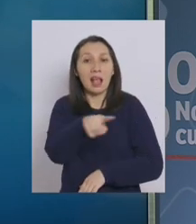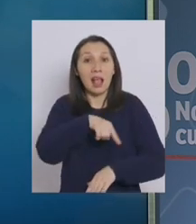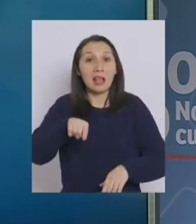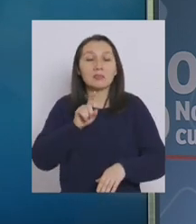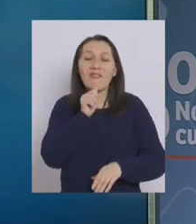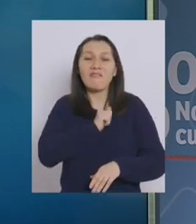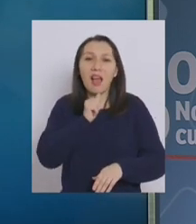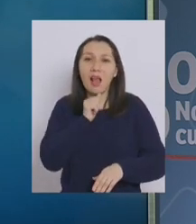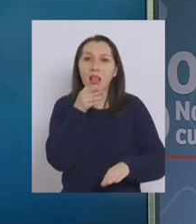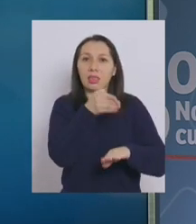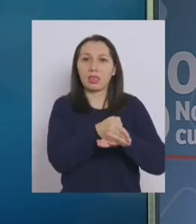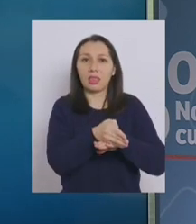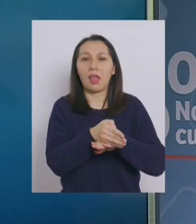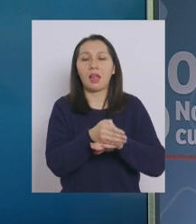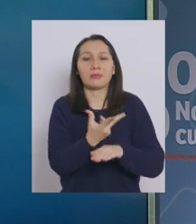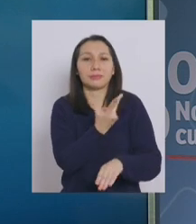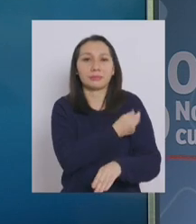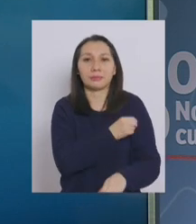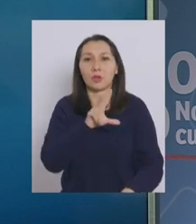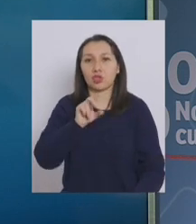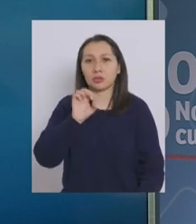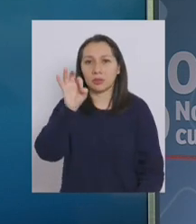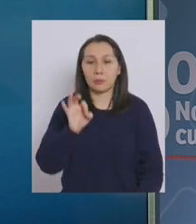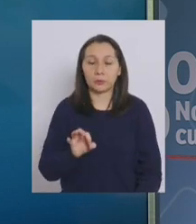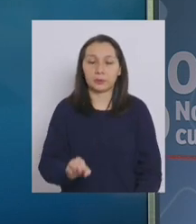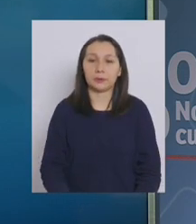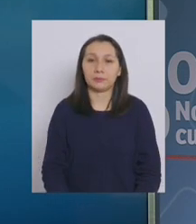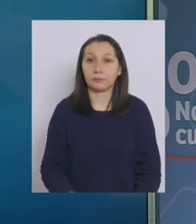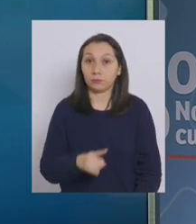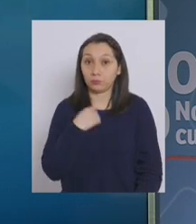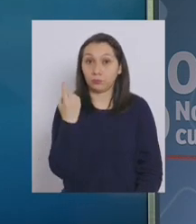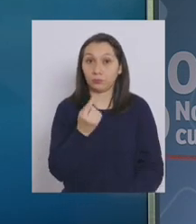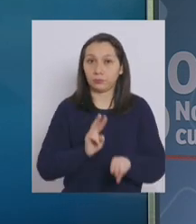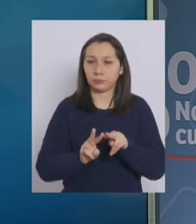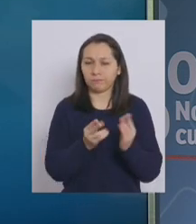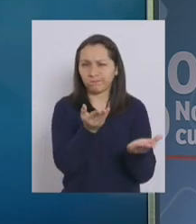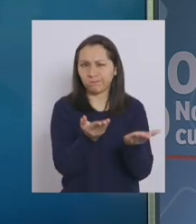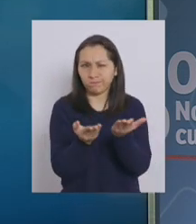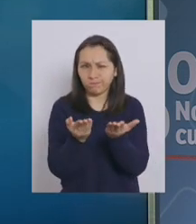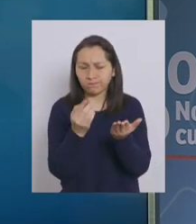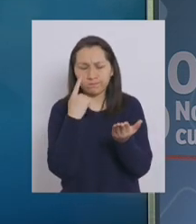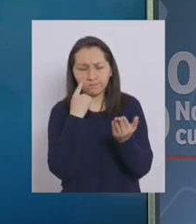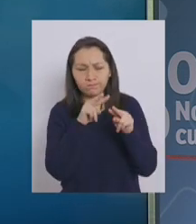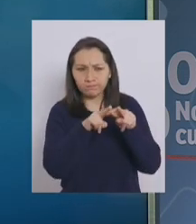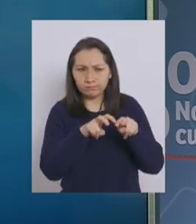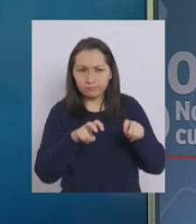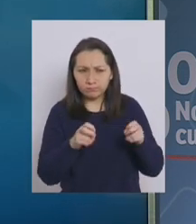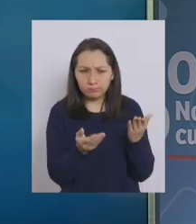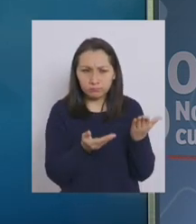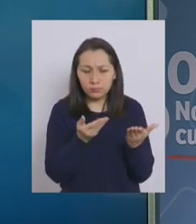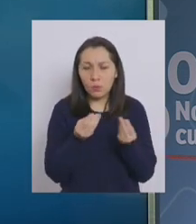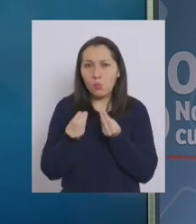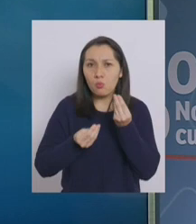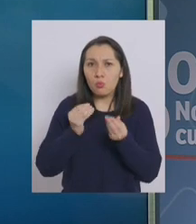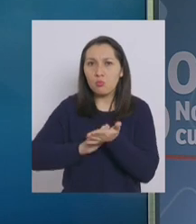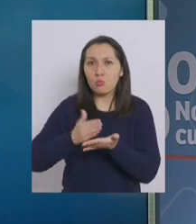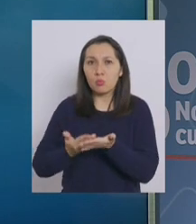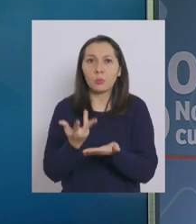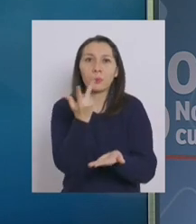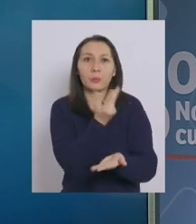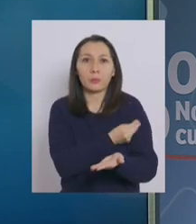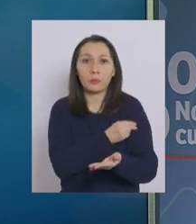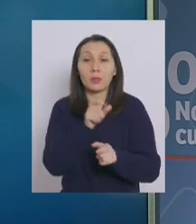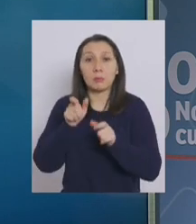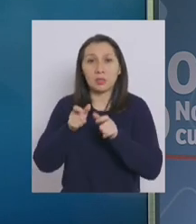de rezagados que no ha alcanzado el 80%. Cuando nosotros hacemos un análisis en función de la vacunación y de los